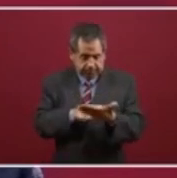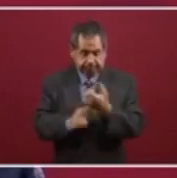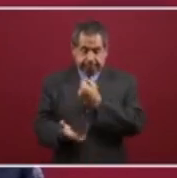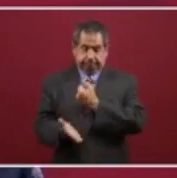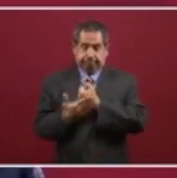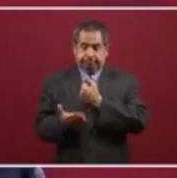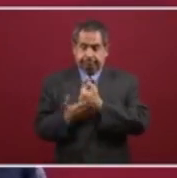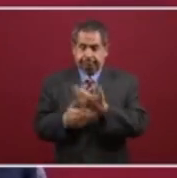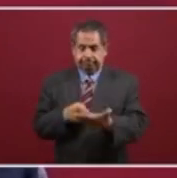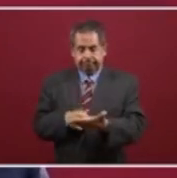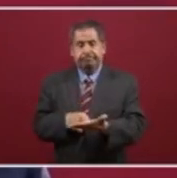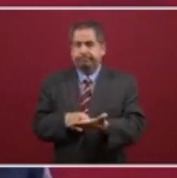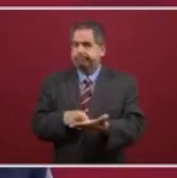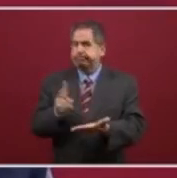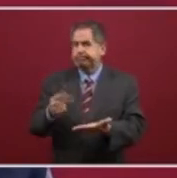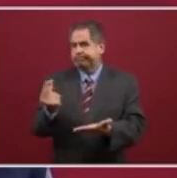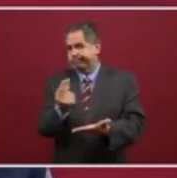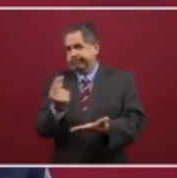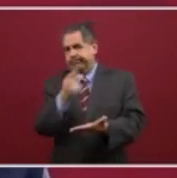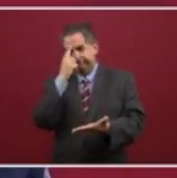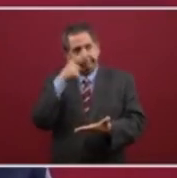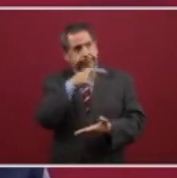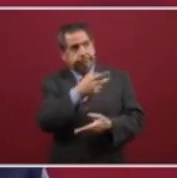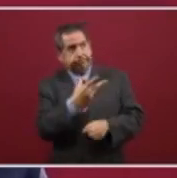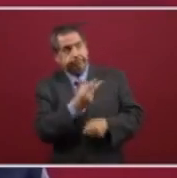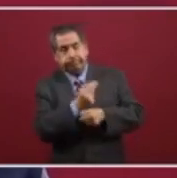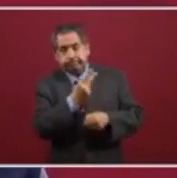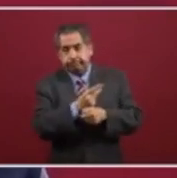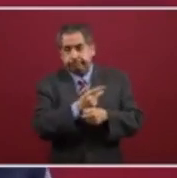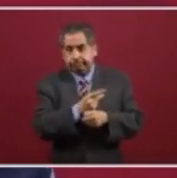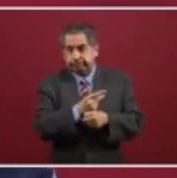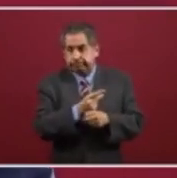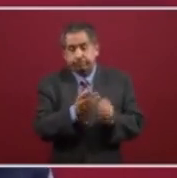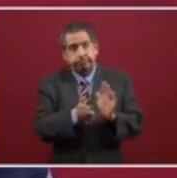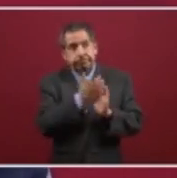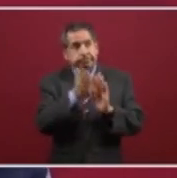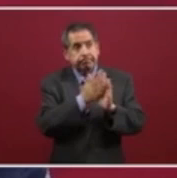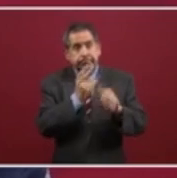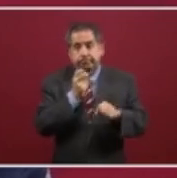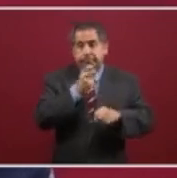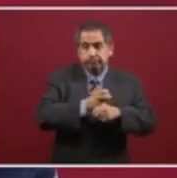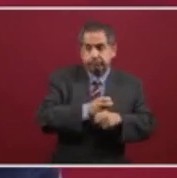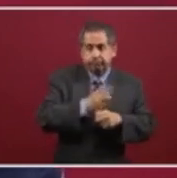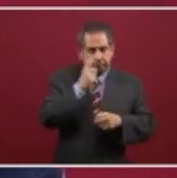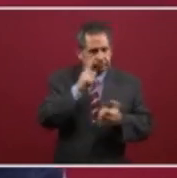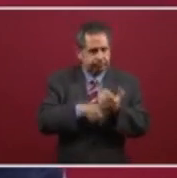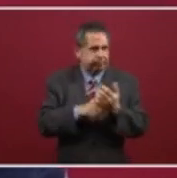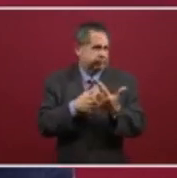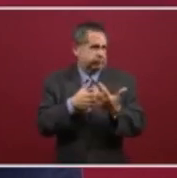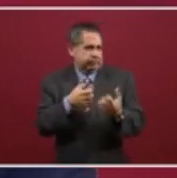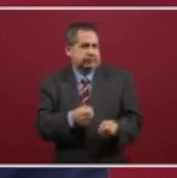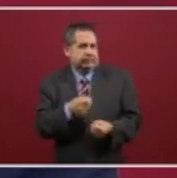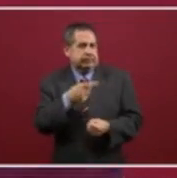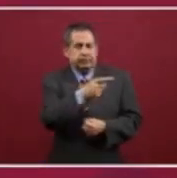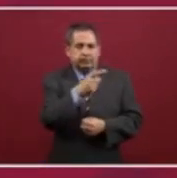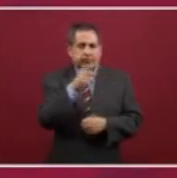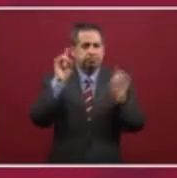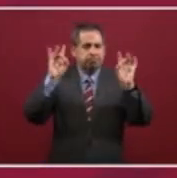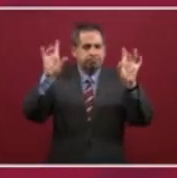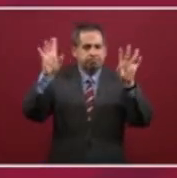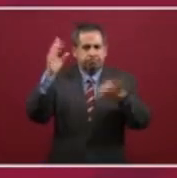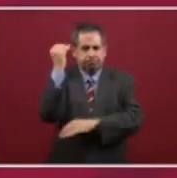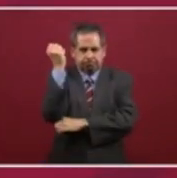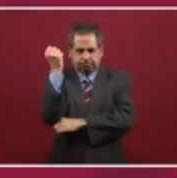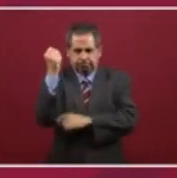para consolidar su